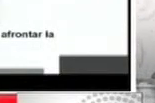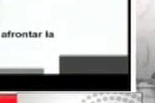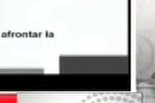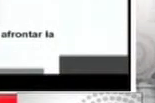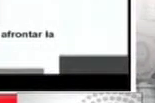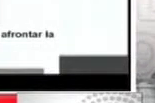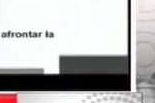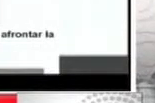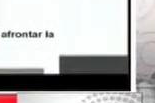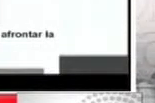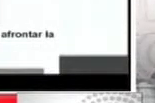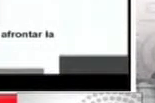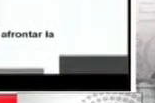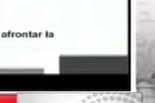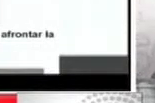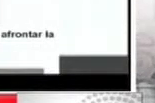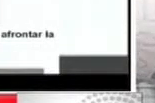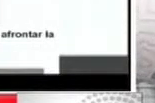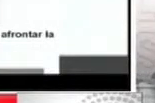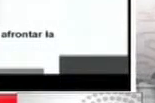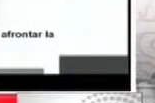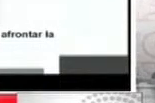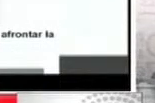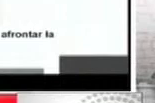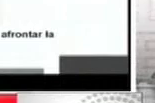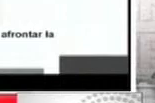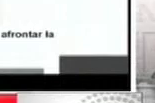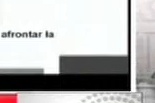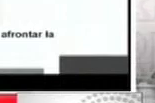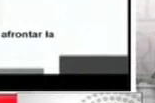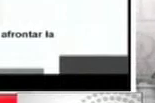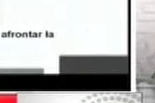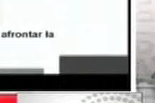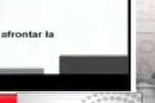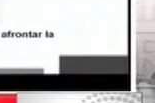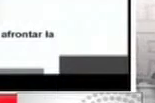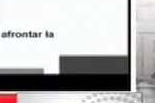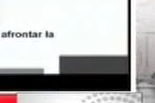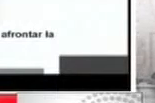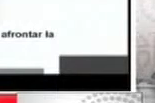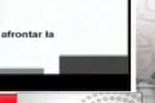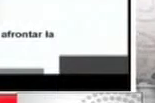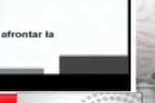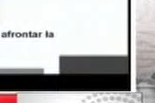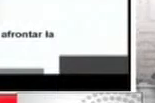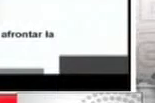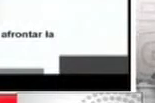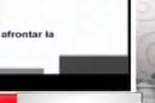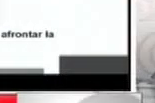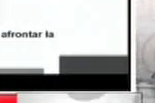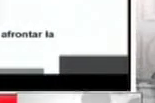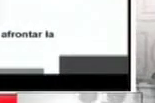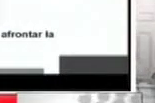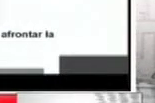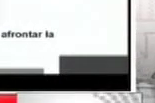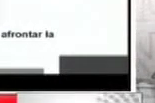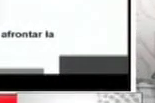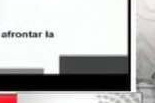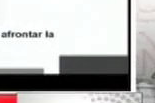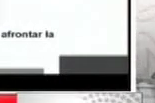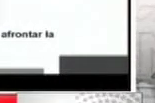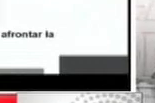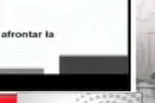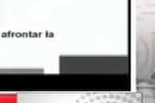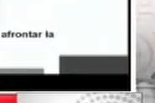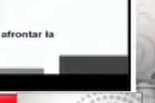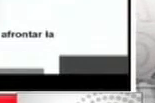Esperemos que este presupuesto, esta ejecución presupuestal, de aquí a diciembre, se eleve, ¿no? Y se